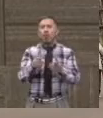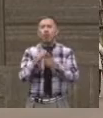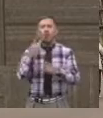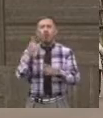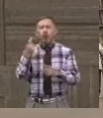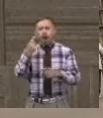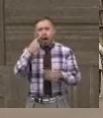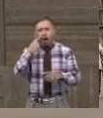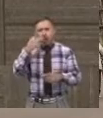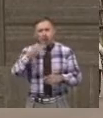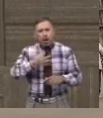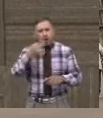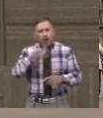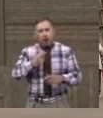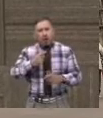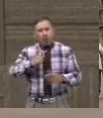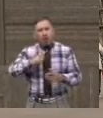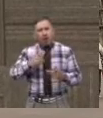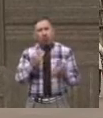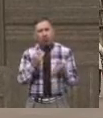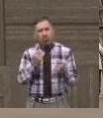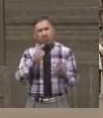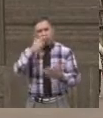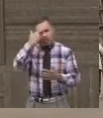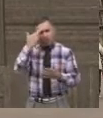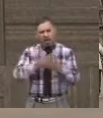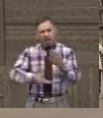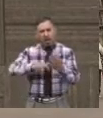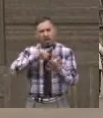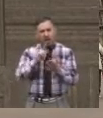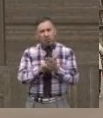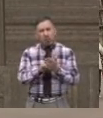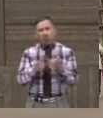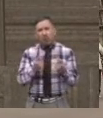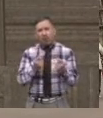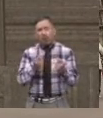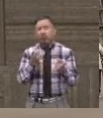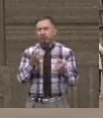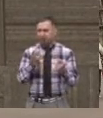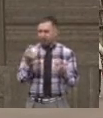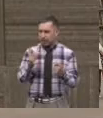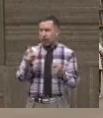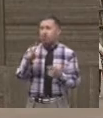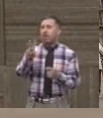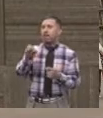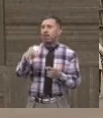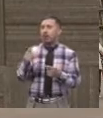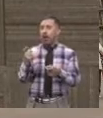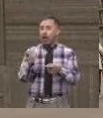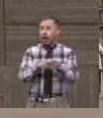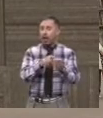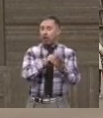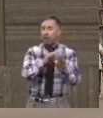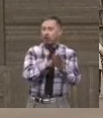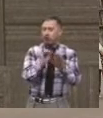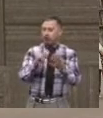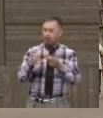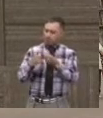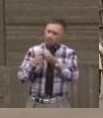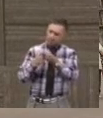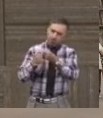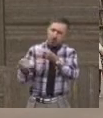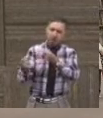México tienen que tener como consecuencia la pérdida del registro de este partido que viola la ley de manera